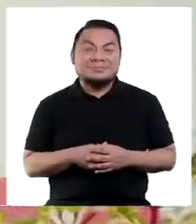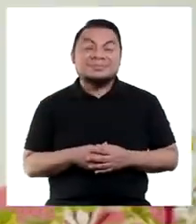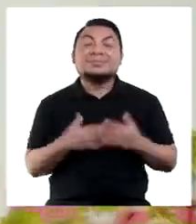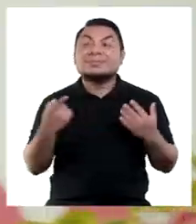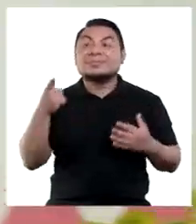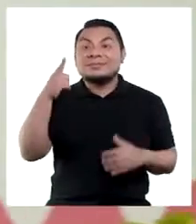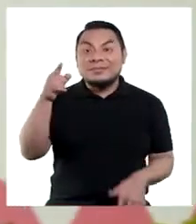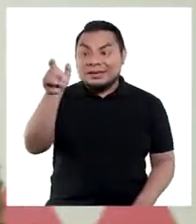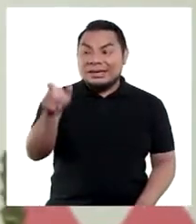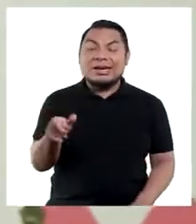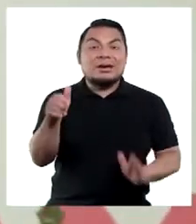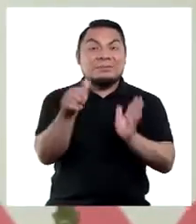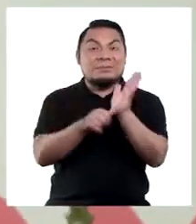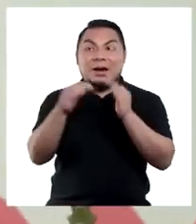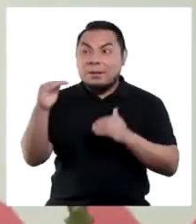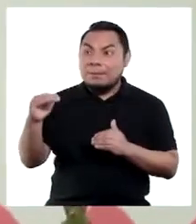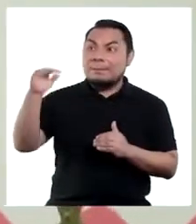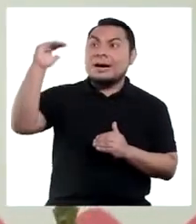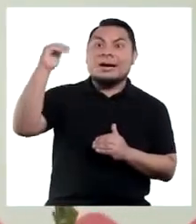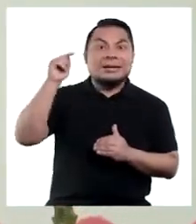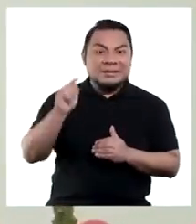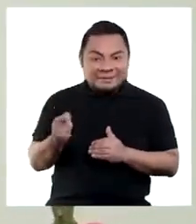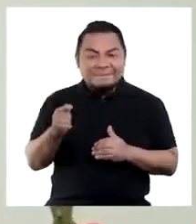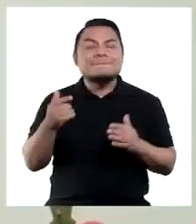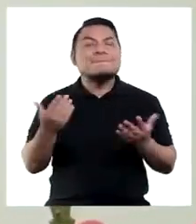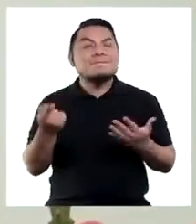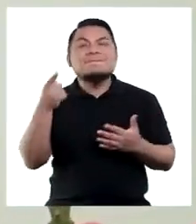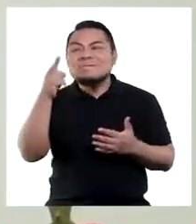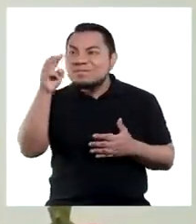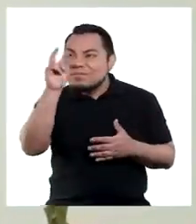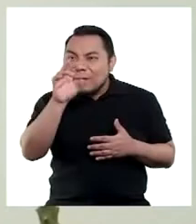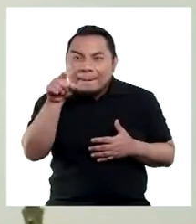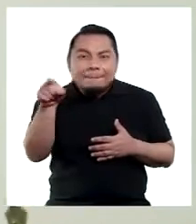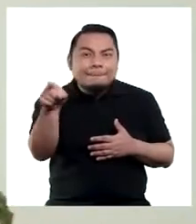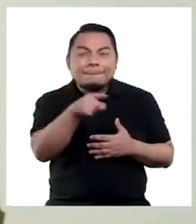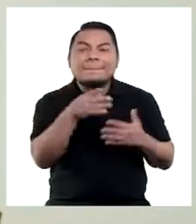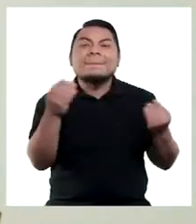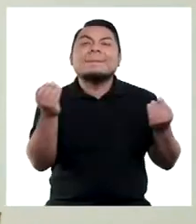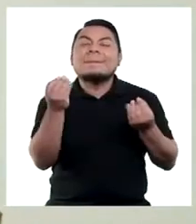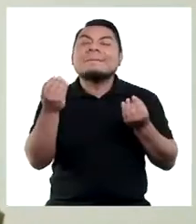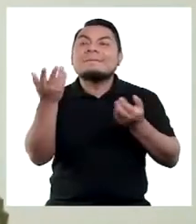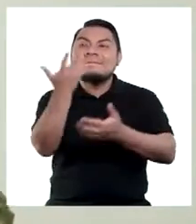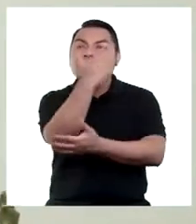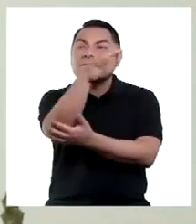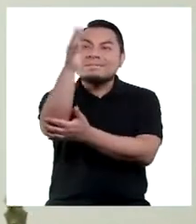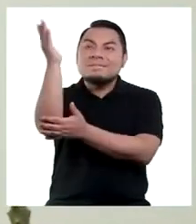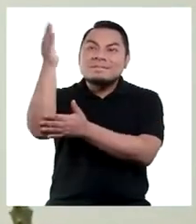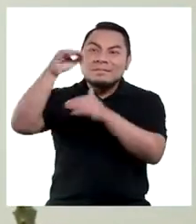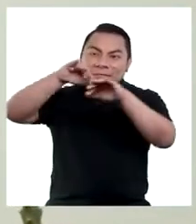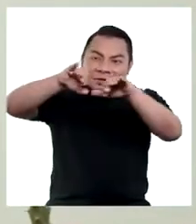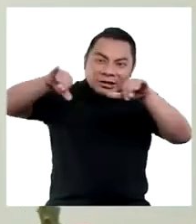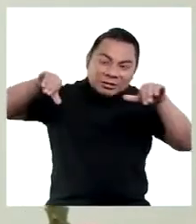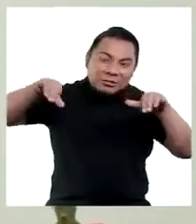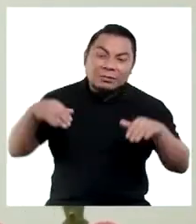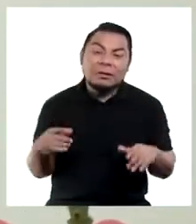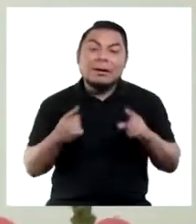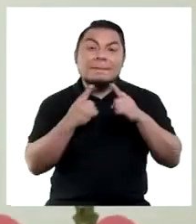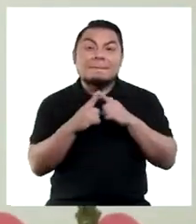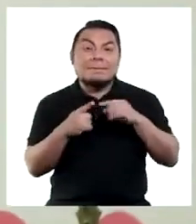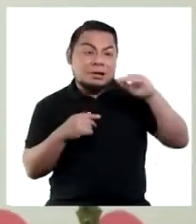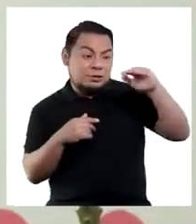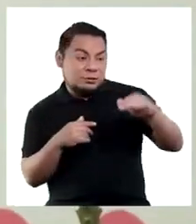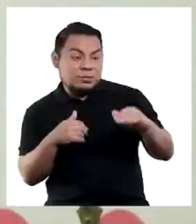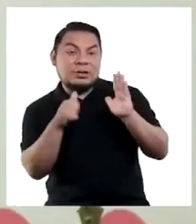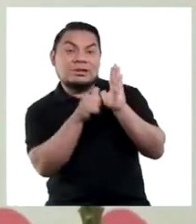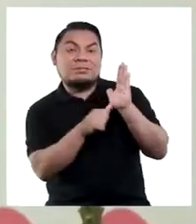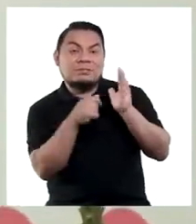si el más alto de los días lograba ver por dónde estaba la salida del laberinto de arbustos pero el